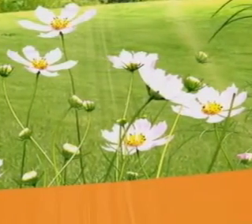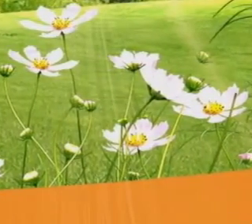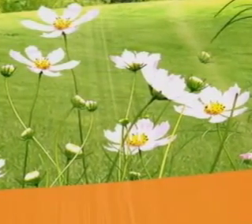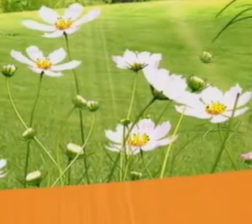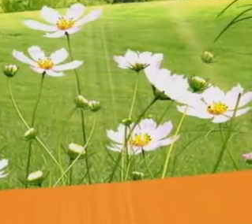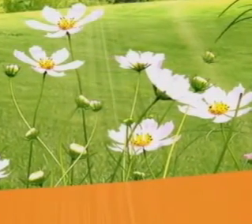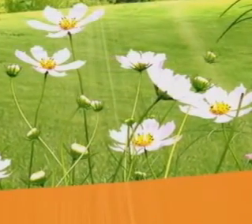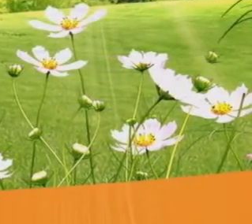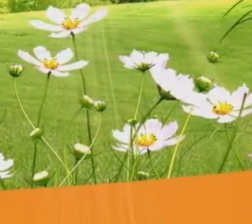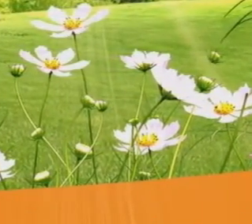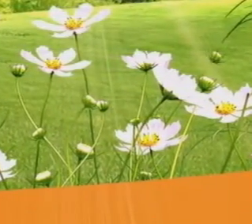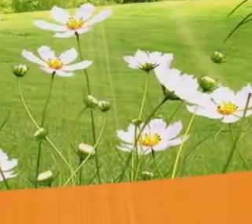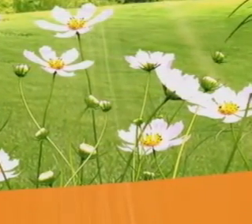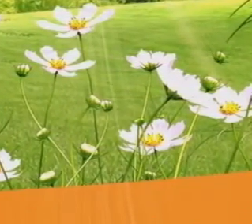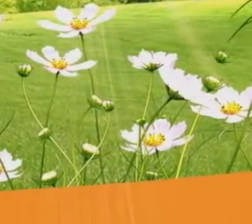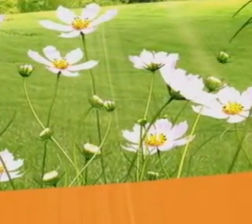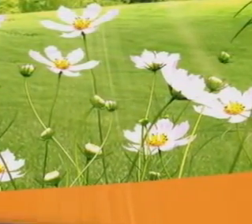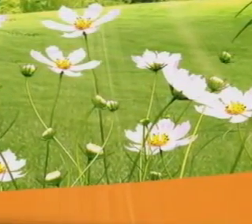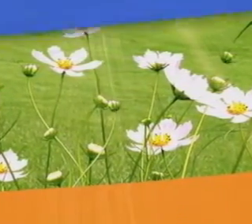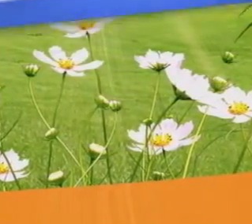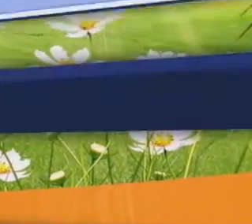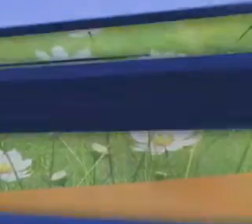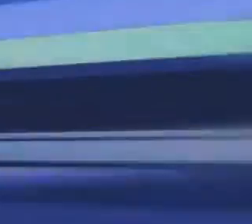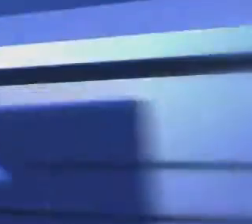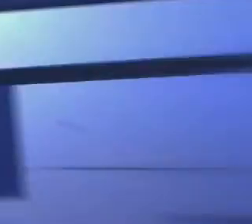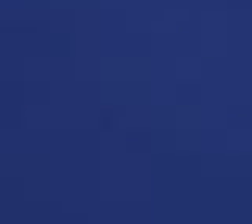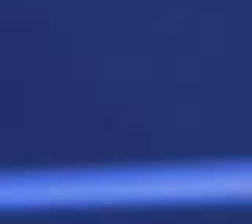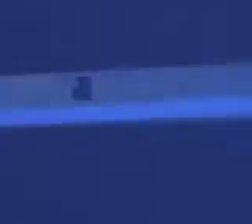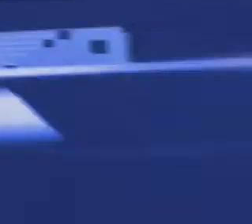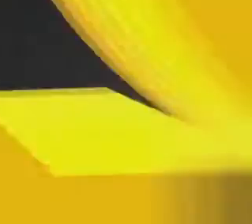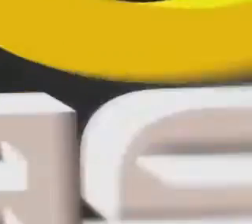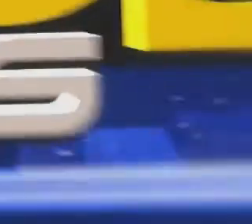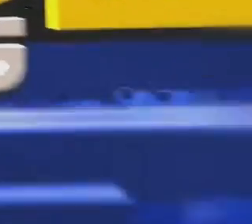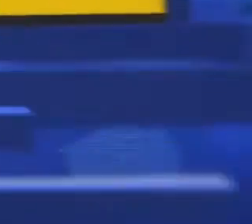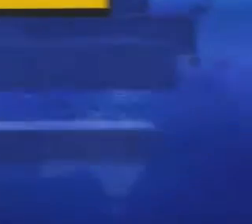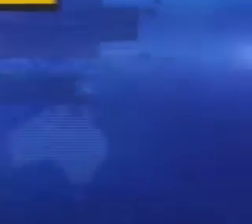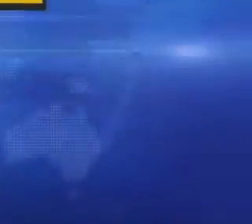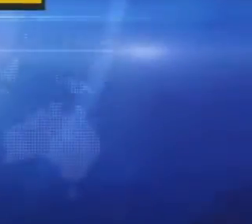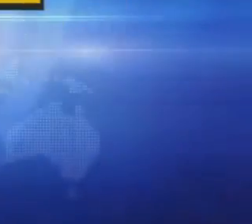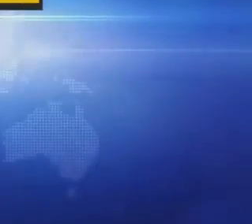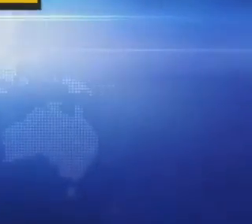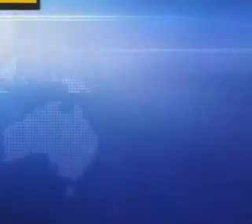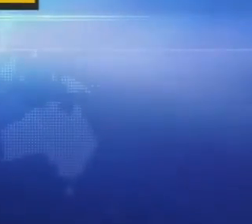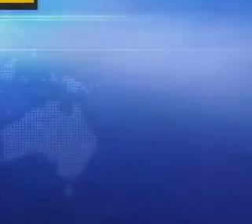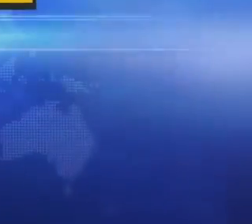Aroma, Delicias, líder en limpieza. Enlace Noticias, lo que usted quiere ver.